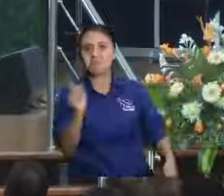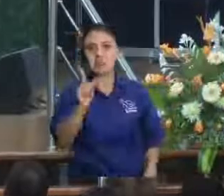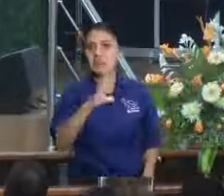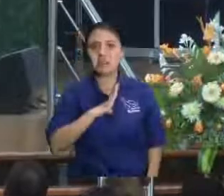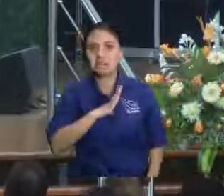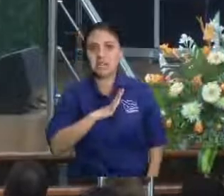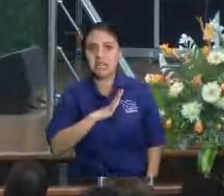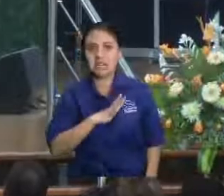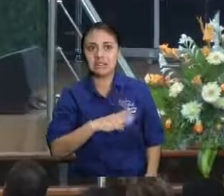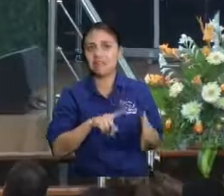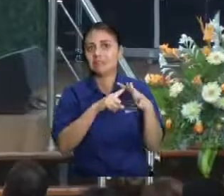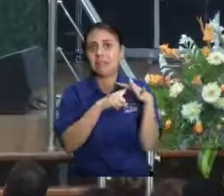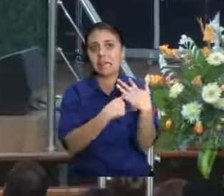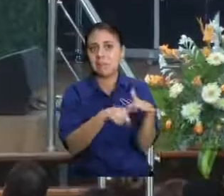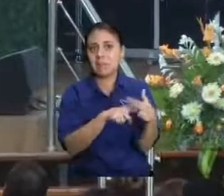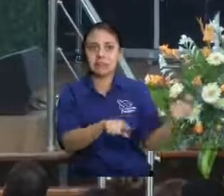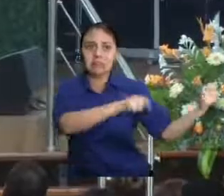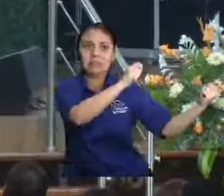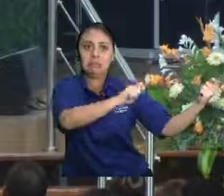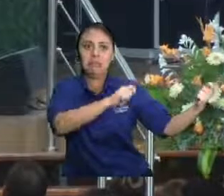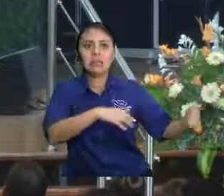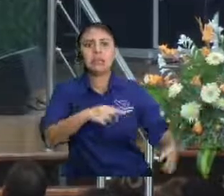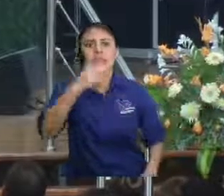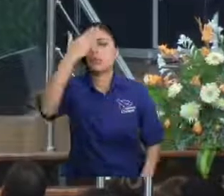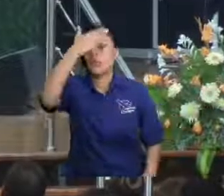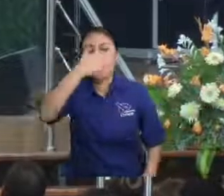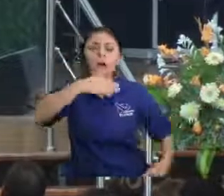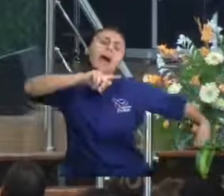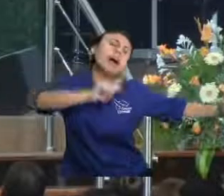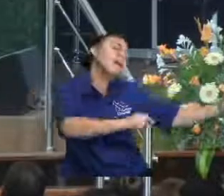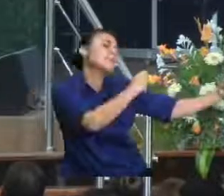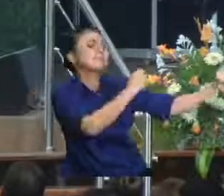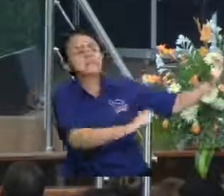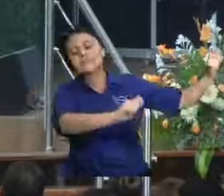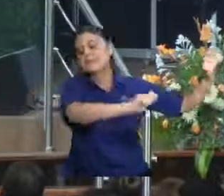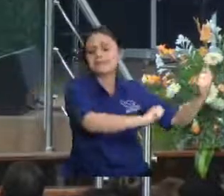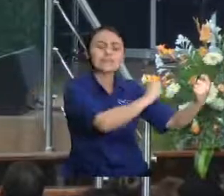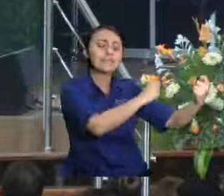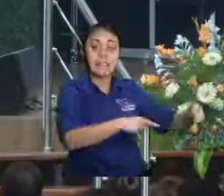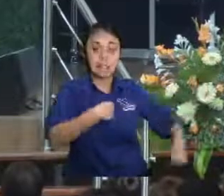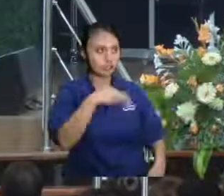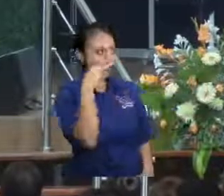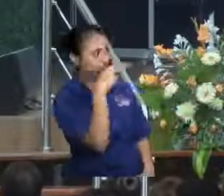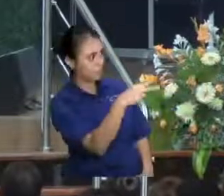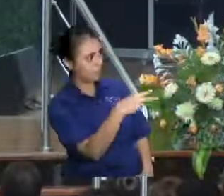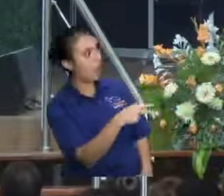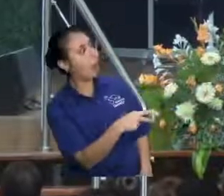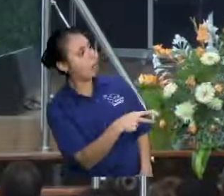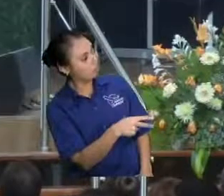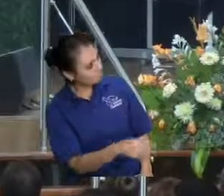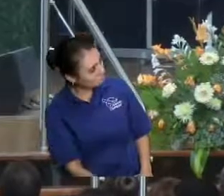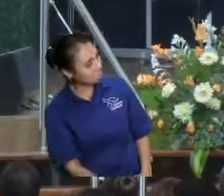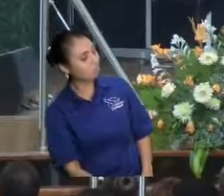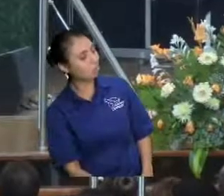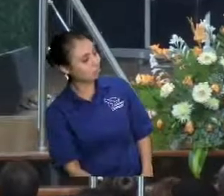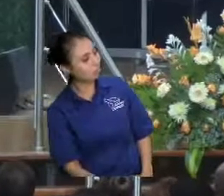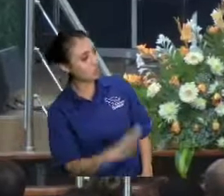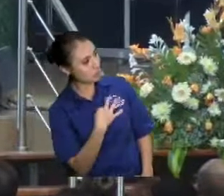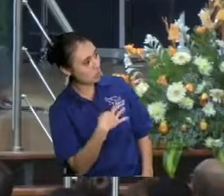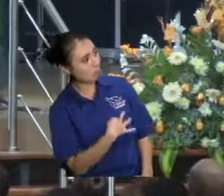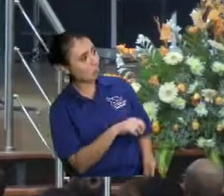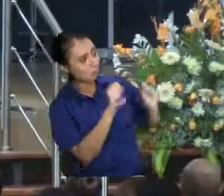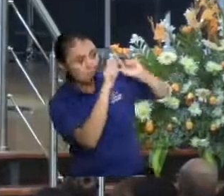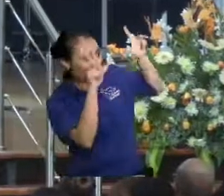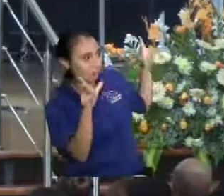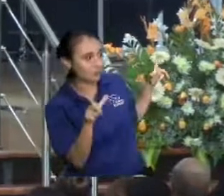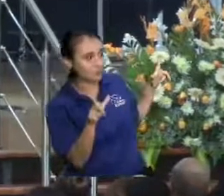Con los ojos cerrados. Yo lo vi. Me cayó tan bien. A mí me cayó bien. Y